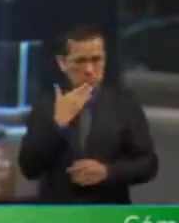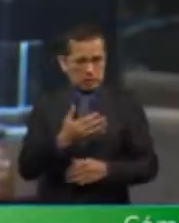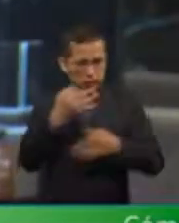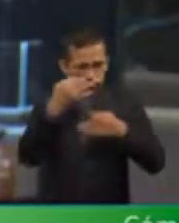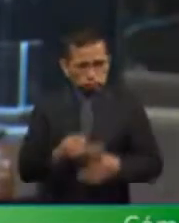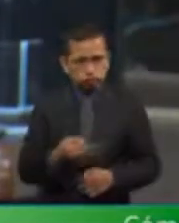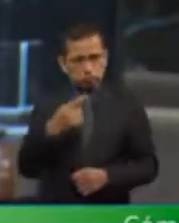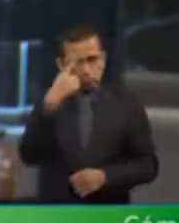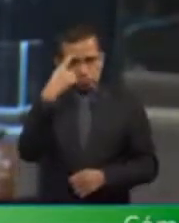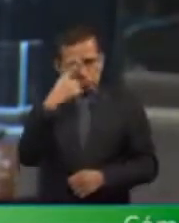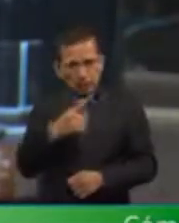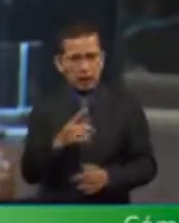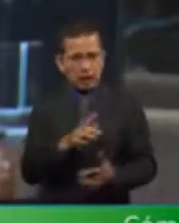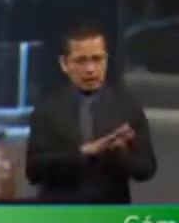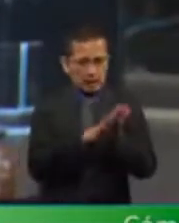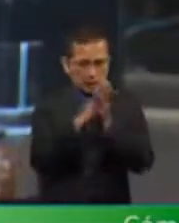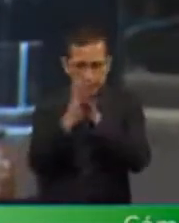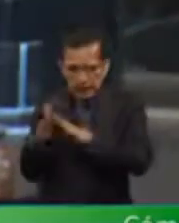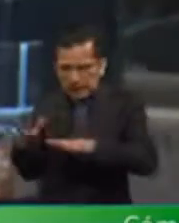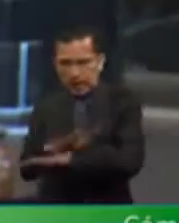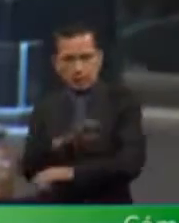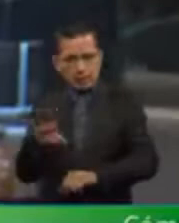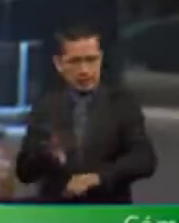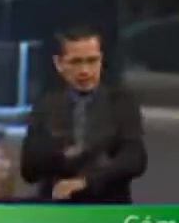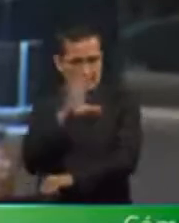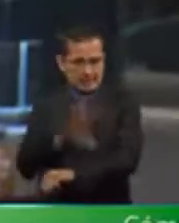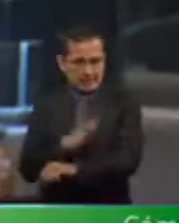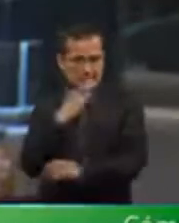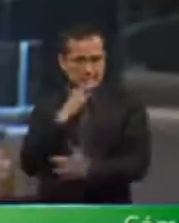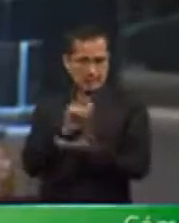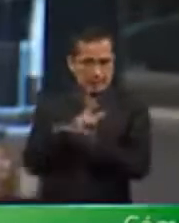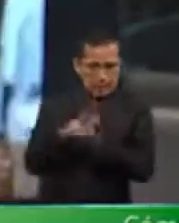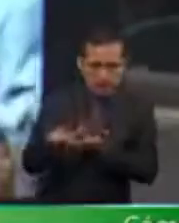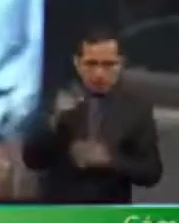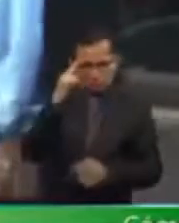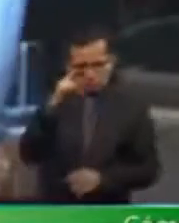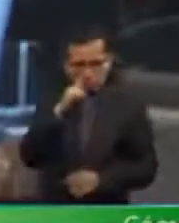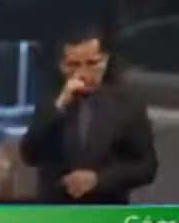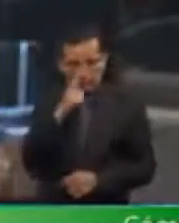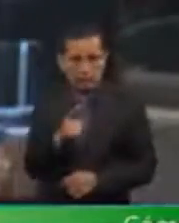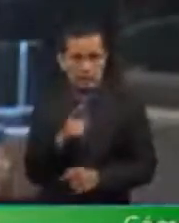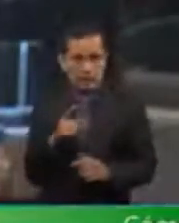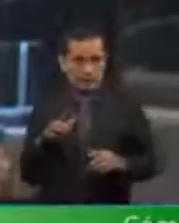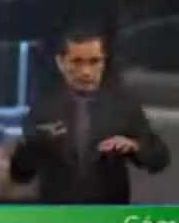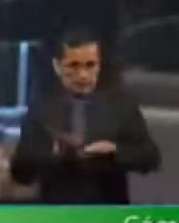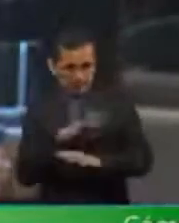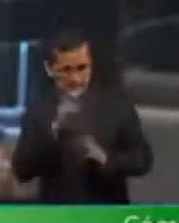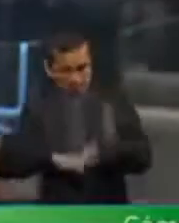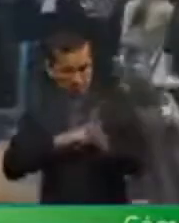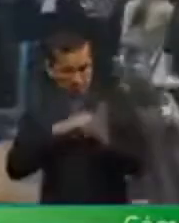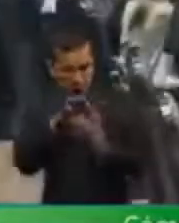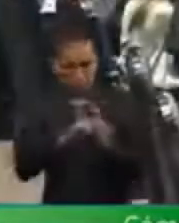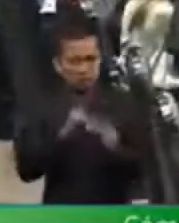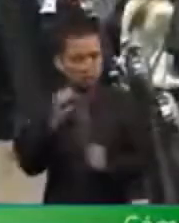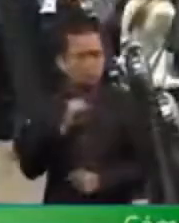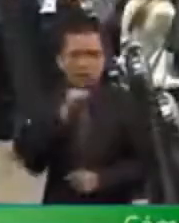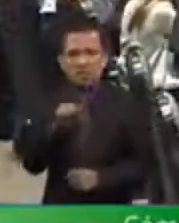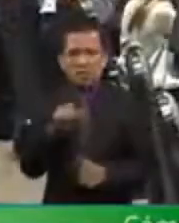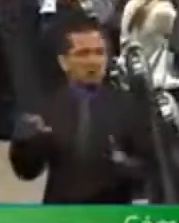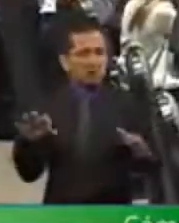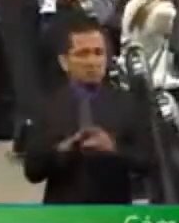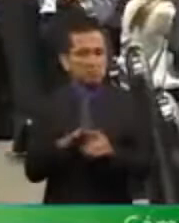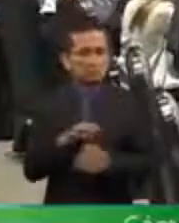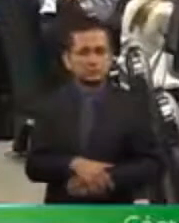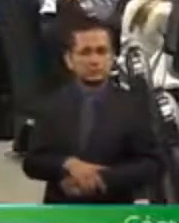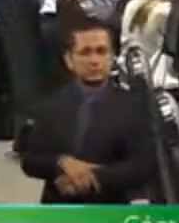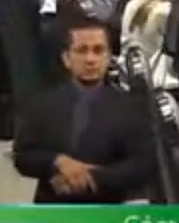la transición energética que corresponda a la pretendida reforma constitucional. En